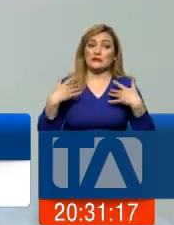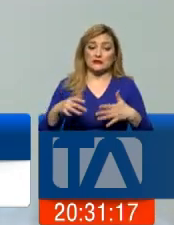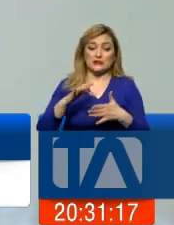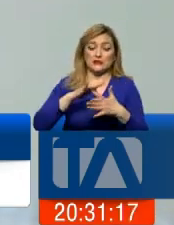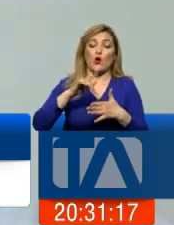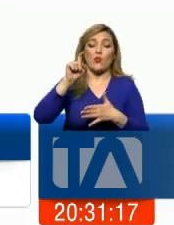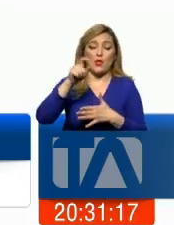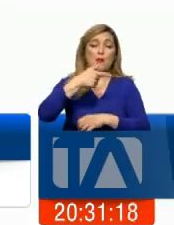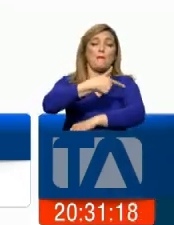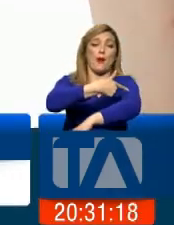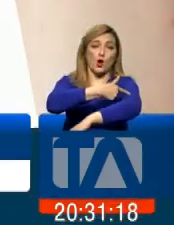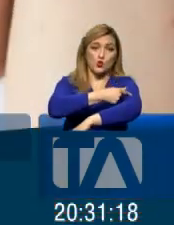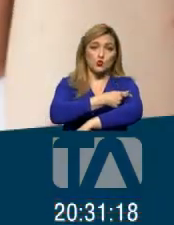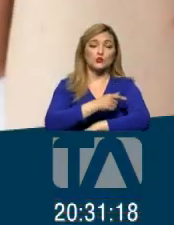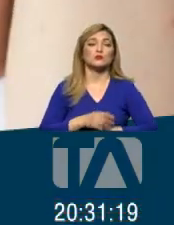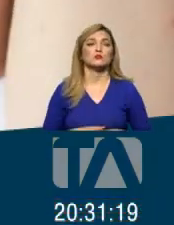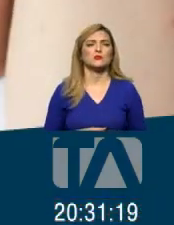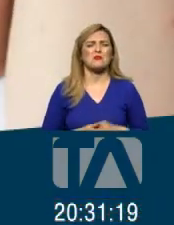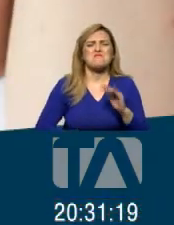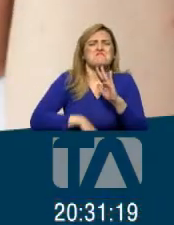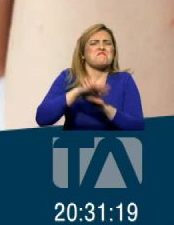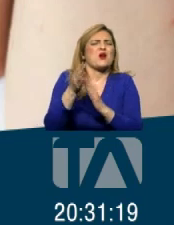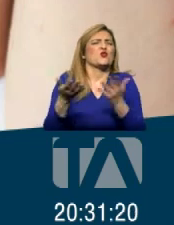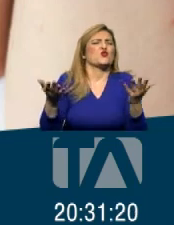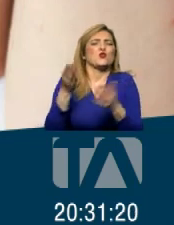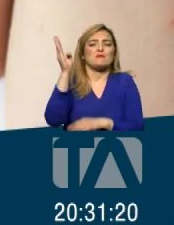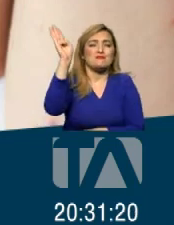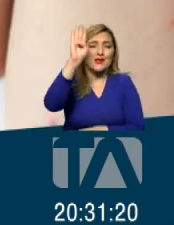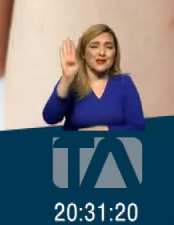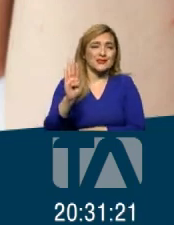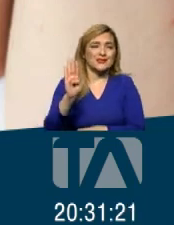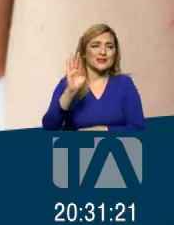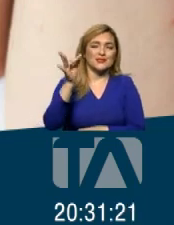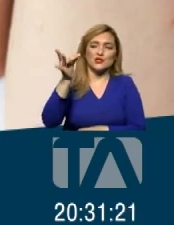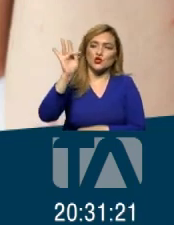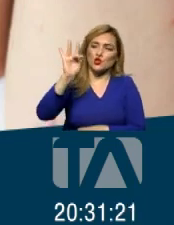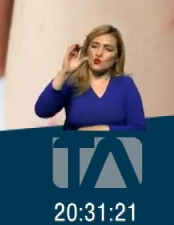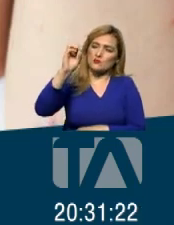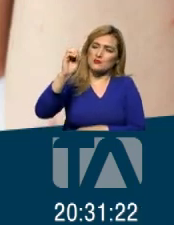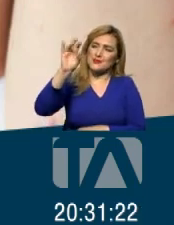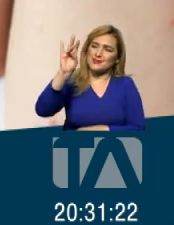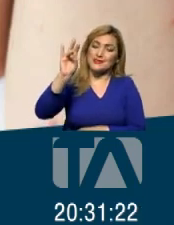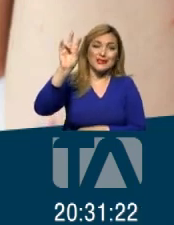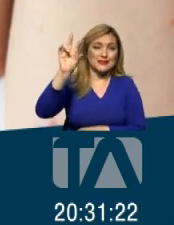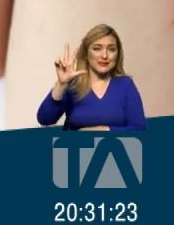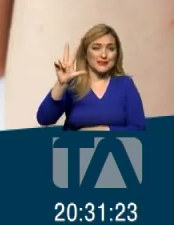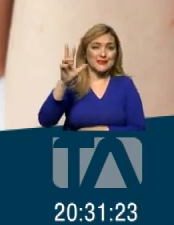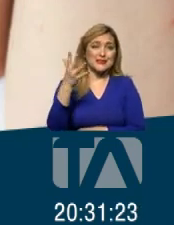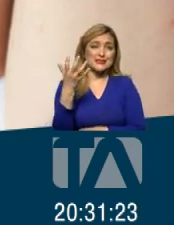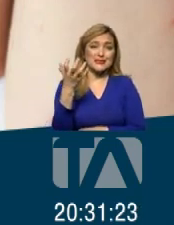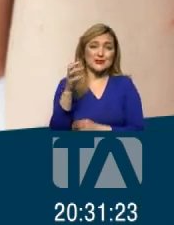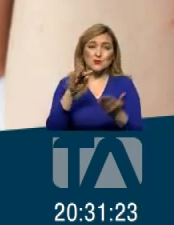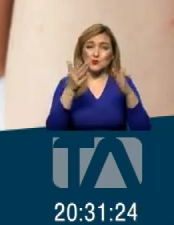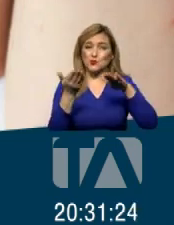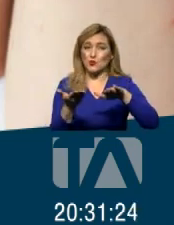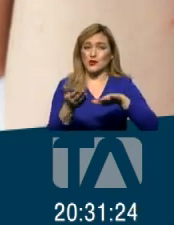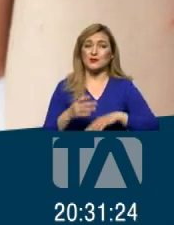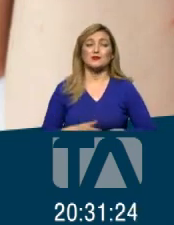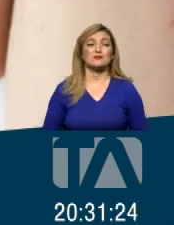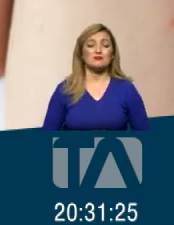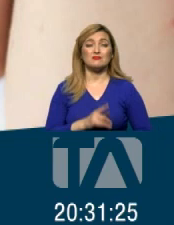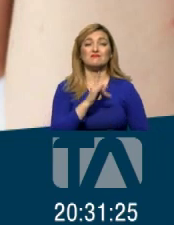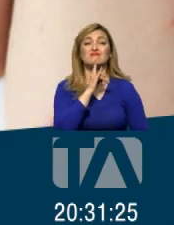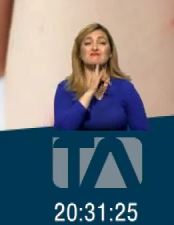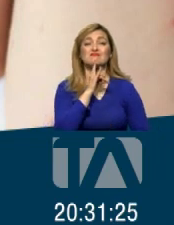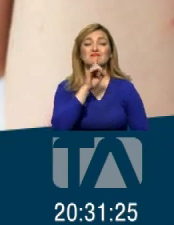bienvenidos a vacunarse. El país con más casos es Brasil, con 18.073 y 15 muertos. Le sigue